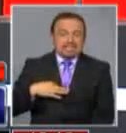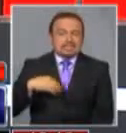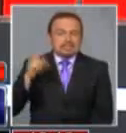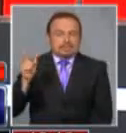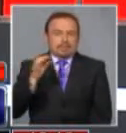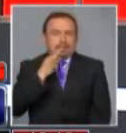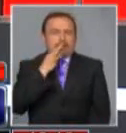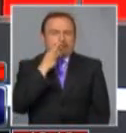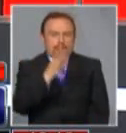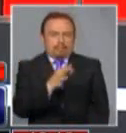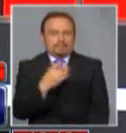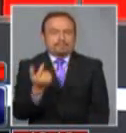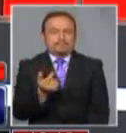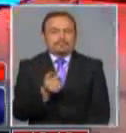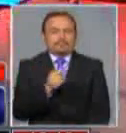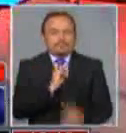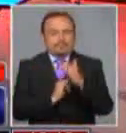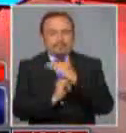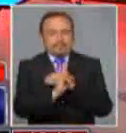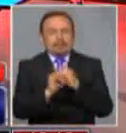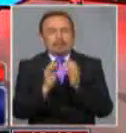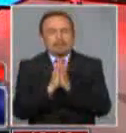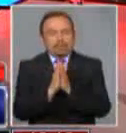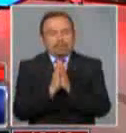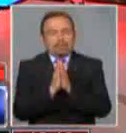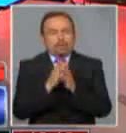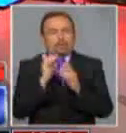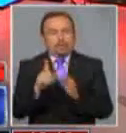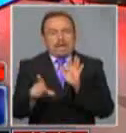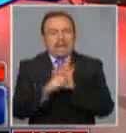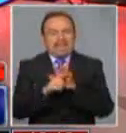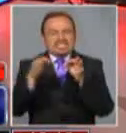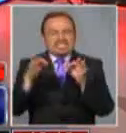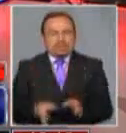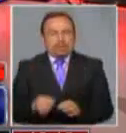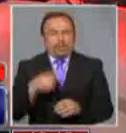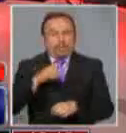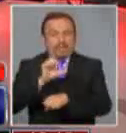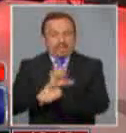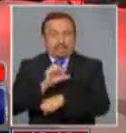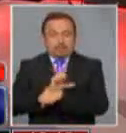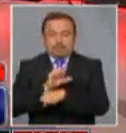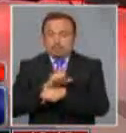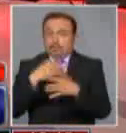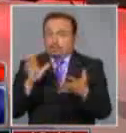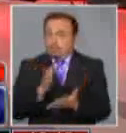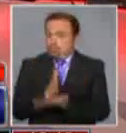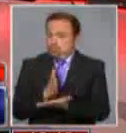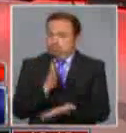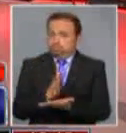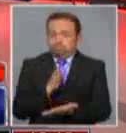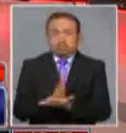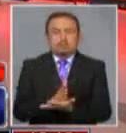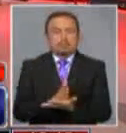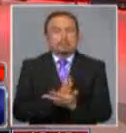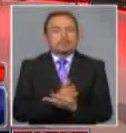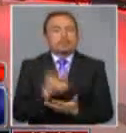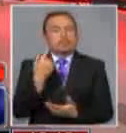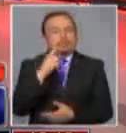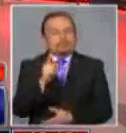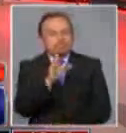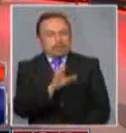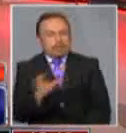ha llamado el ministro Vocero de gobierno que se puede aplicar la ley de seguridad del estado eh que es bastante rigurosa en términos de las personas que